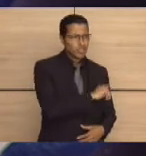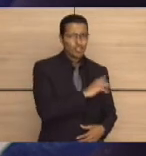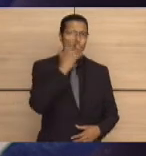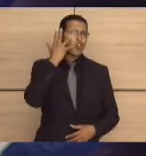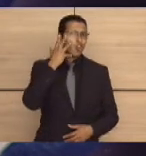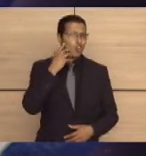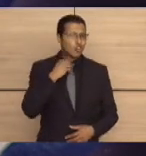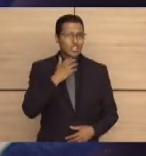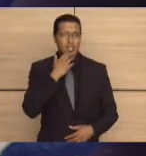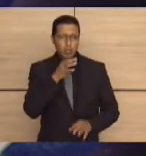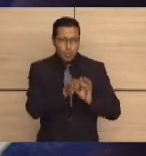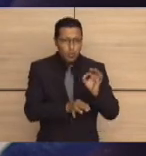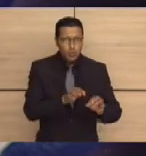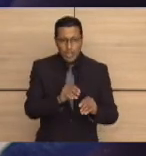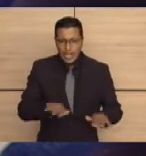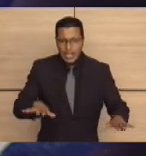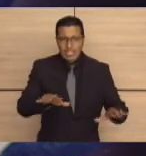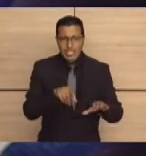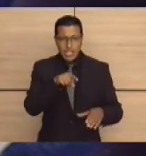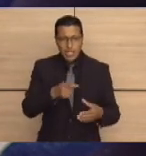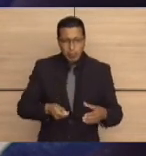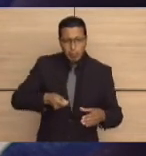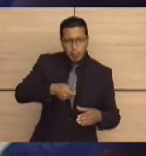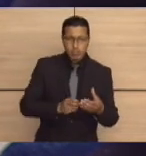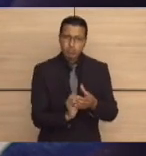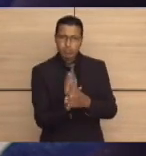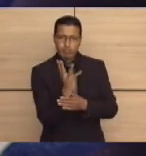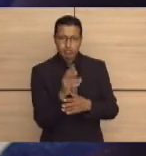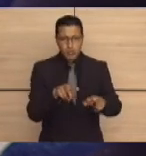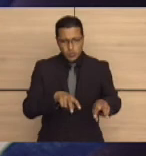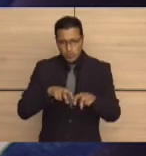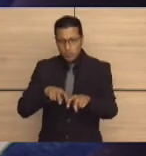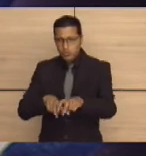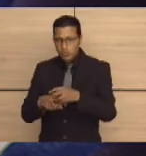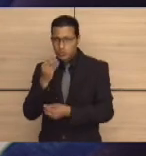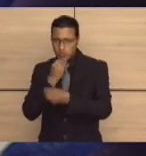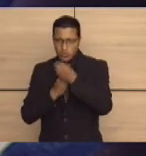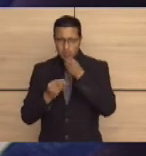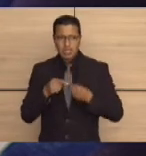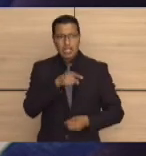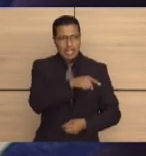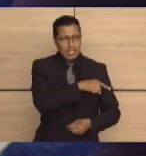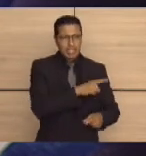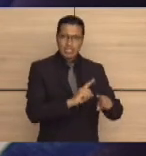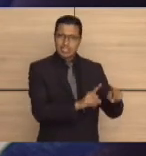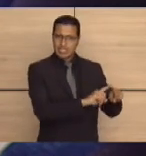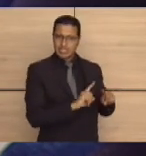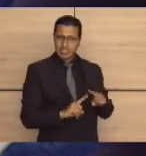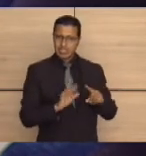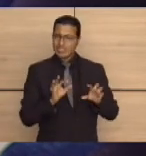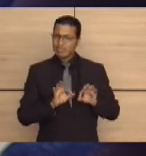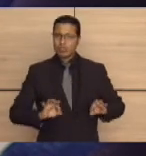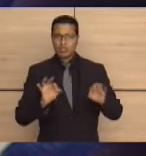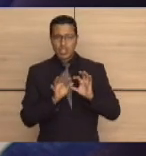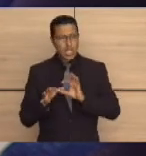hay que cuidar la tierra, allí donde hay que sembrar los alimentos, allí donde hay que, ¿no? Entonces, unir al territorio